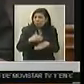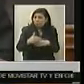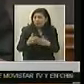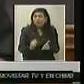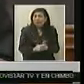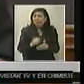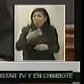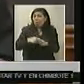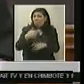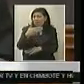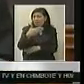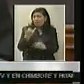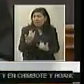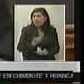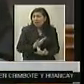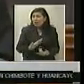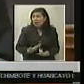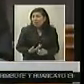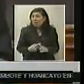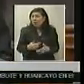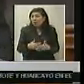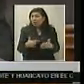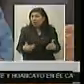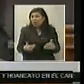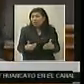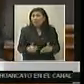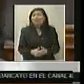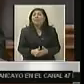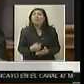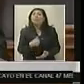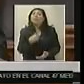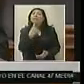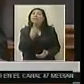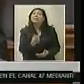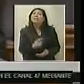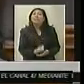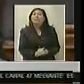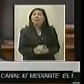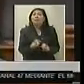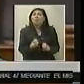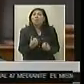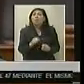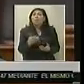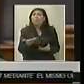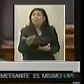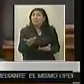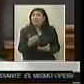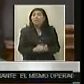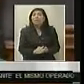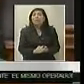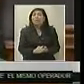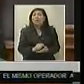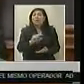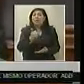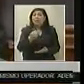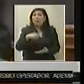bandera, presidente, de este gobierno. Pero antes de señalar los defectos, voy a señalar los logros, como lo ha pedido el congresista Gamarra